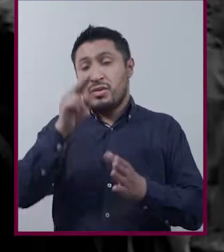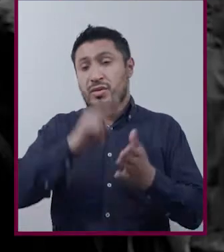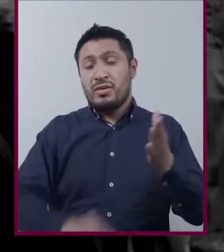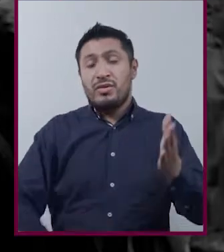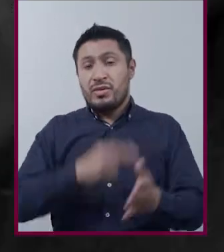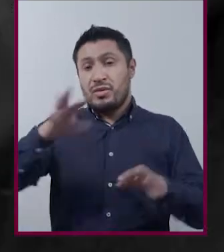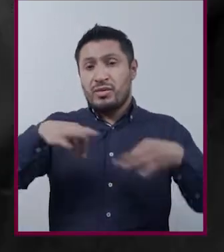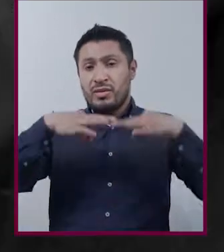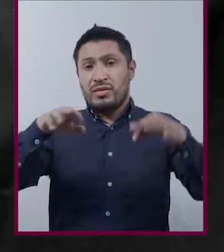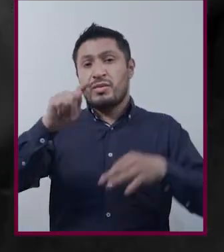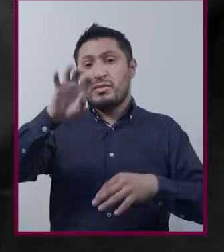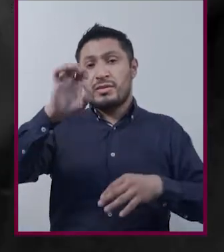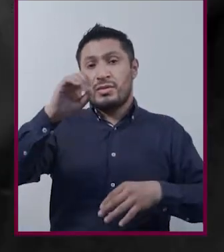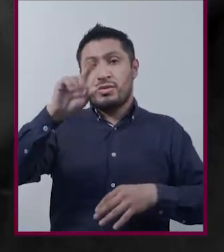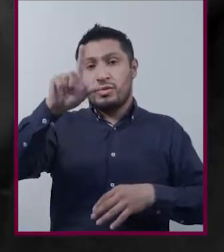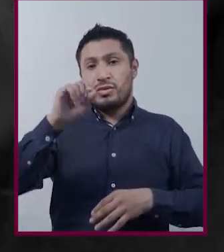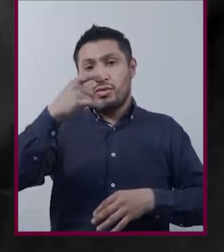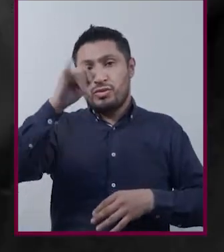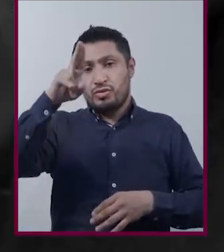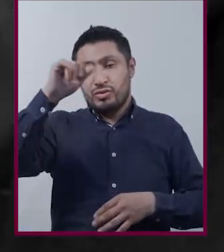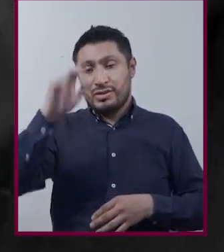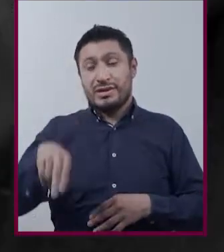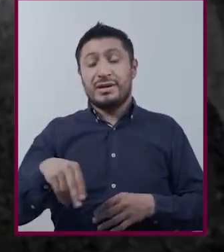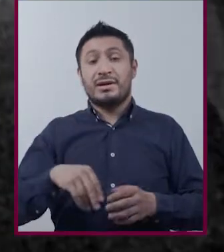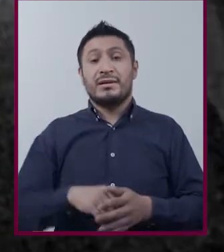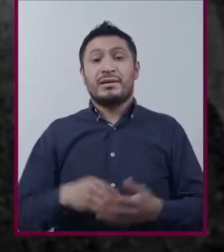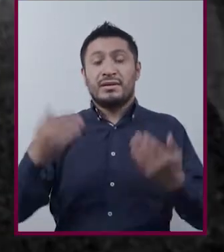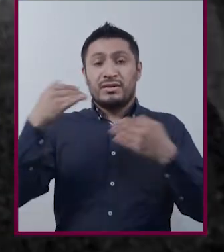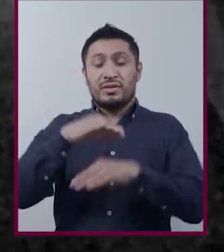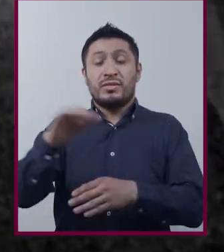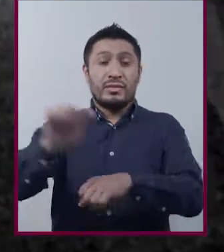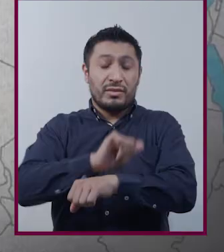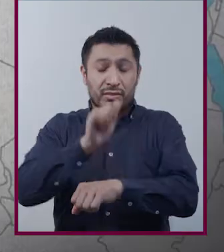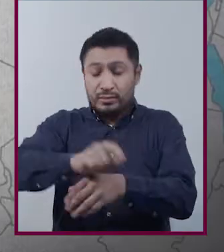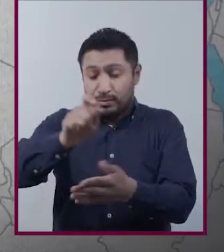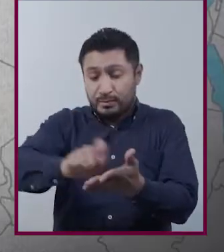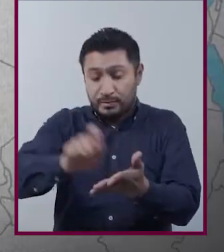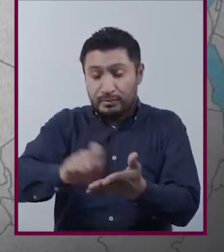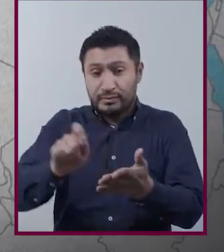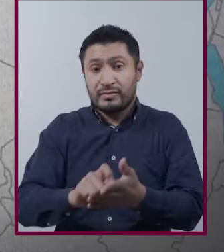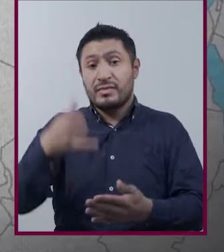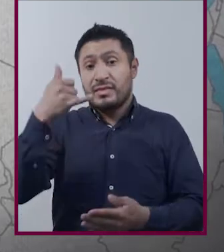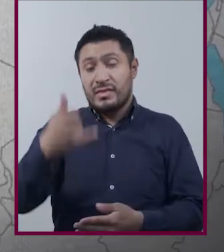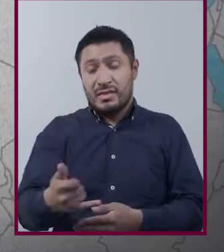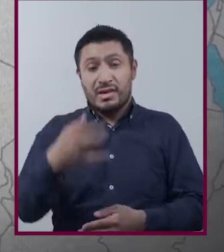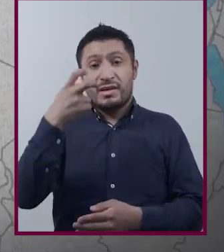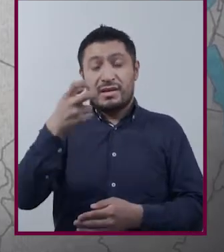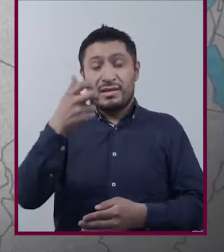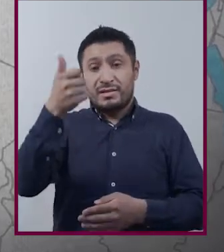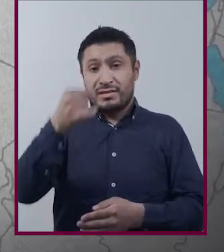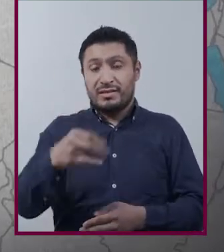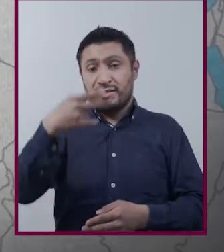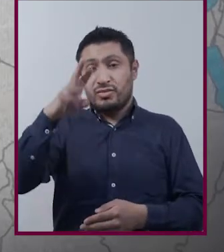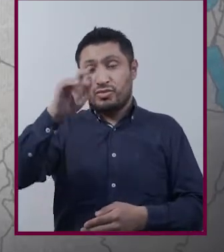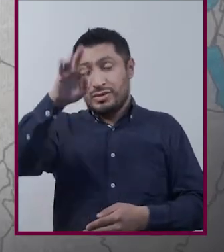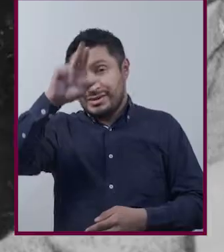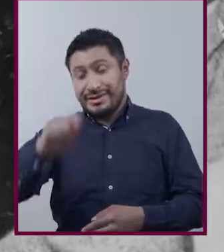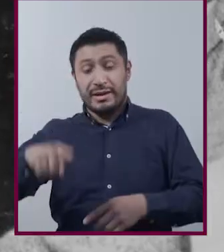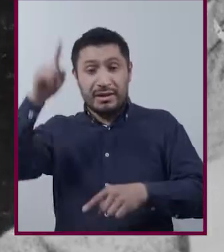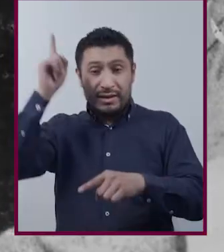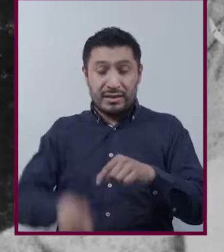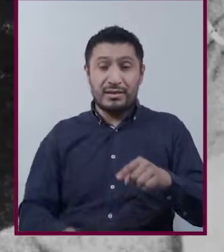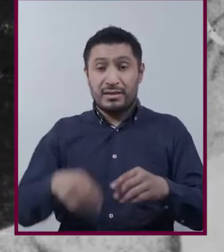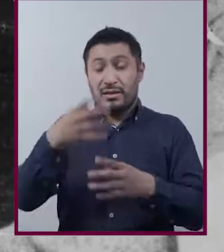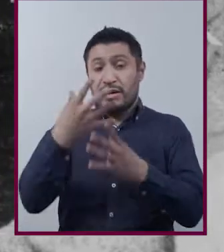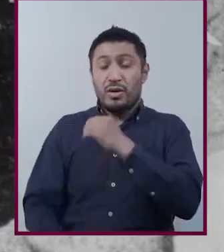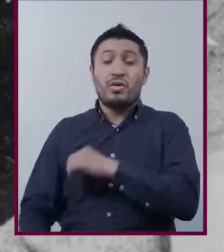Teoloyucan sobre la salpicadera de un automóvil. Con ello se formalizó la derrota de Huerta, quien luego huyó del país, y